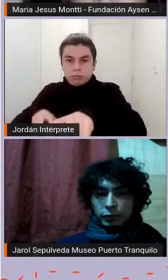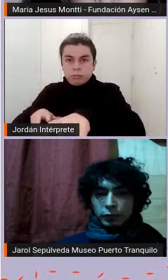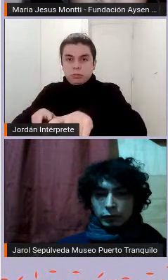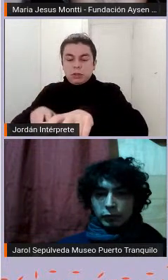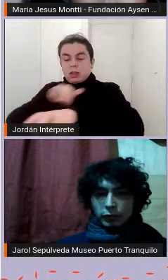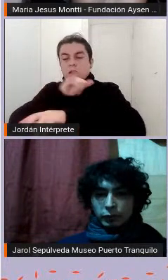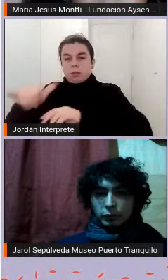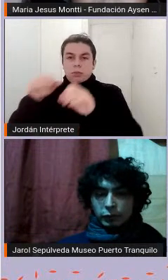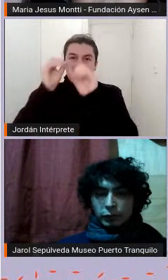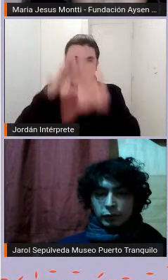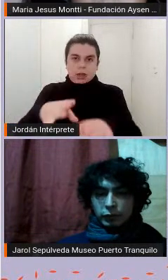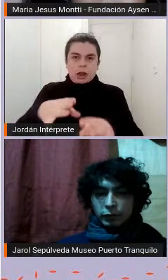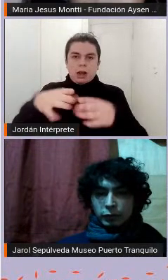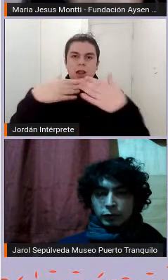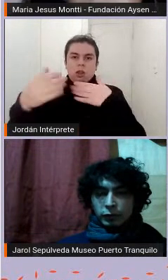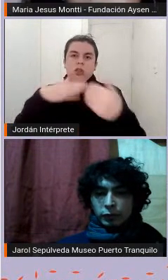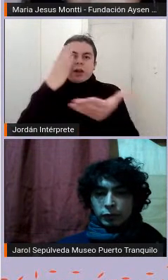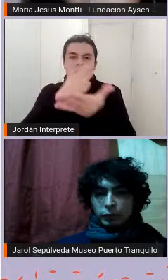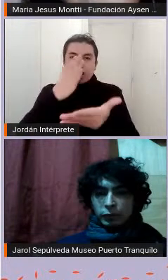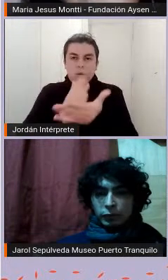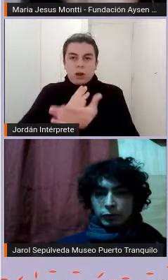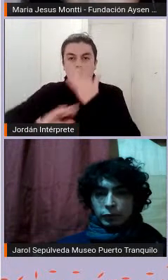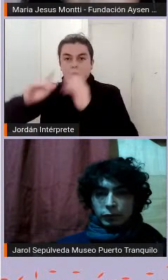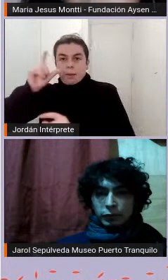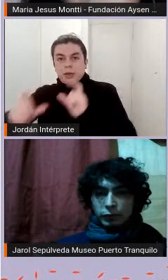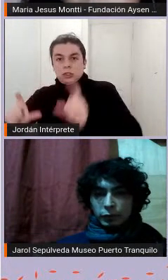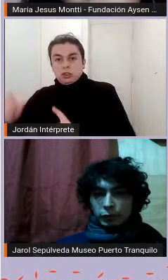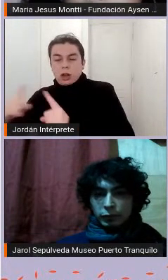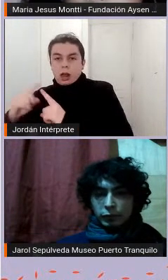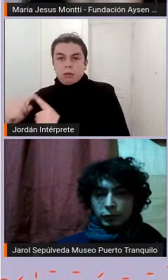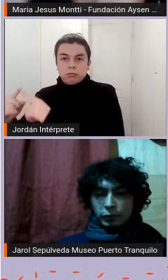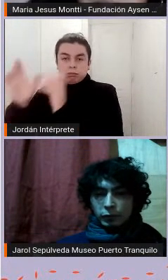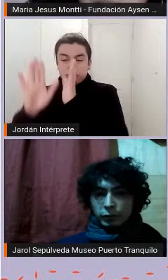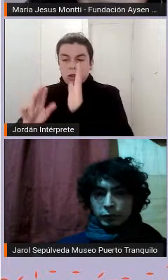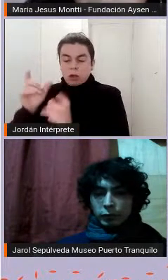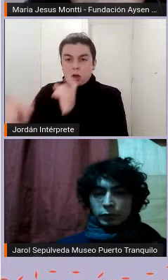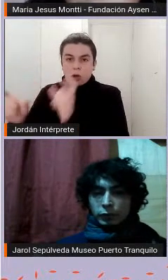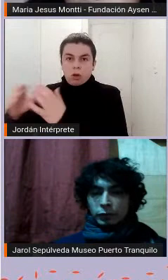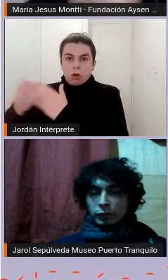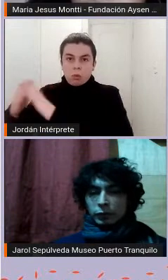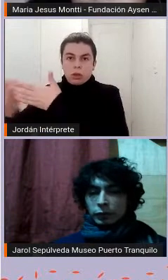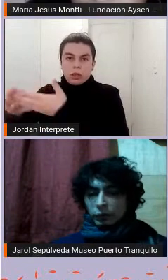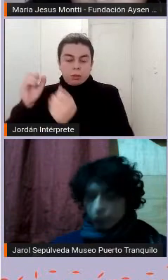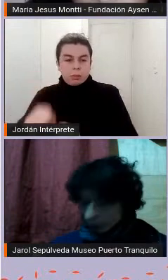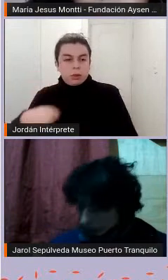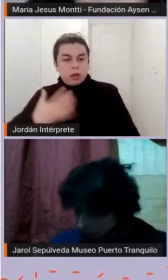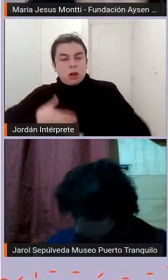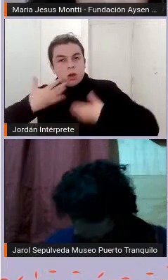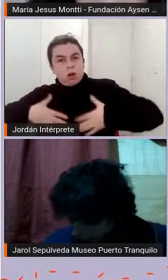comunidad. Y esto se está haciendo, como les digo, con diversas jornadas abiertas,